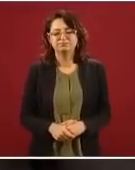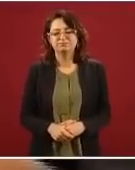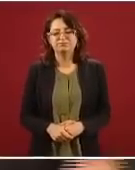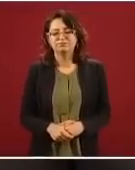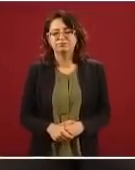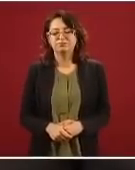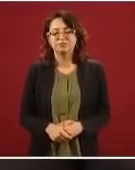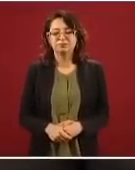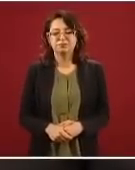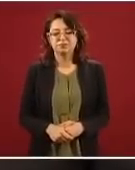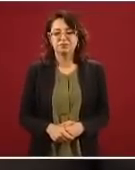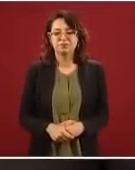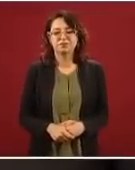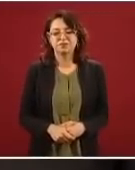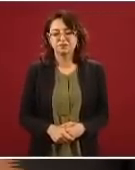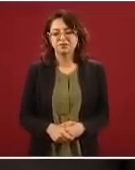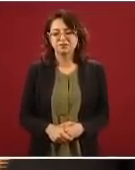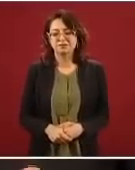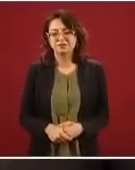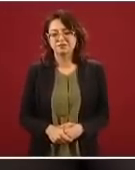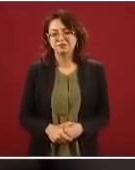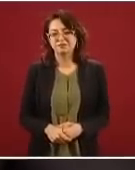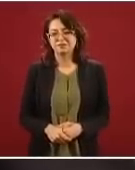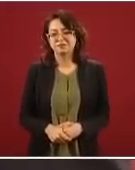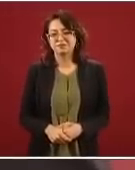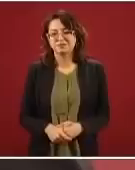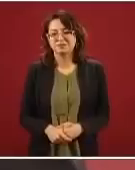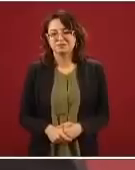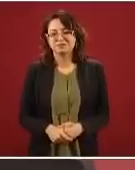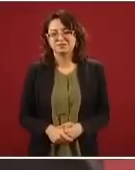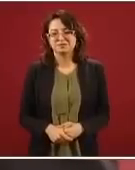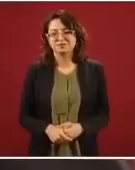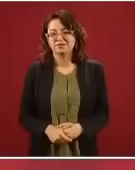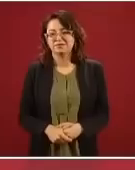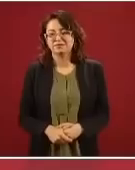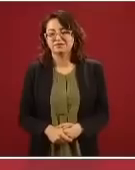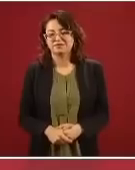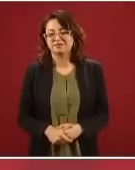Y como dicen los abogados,